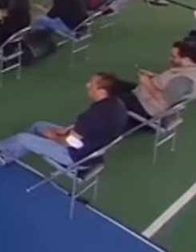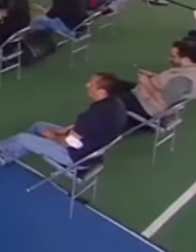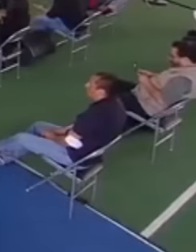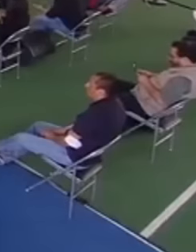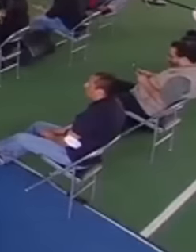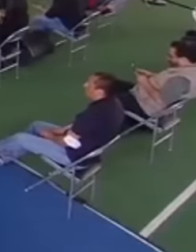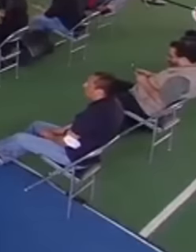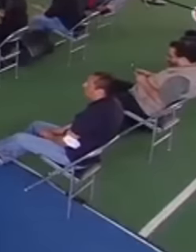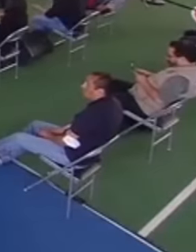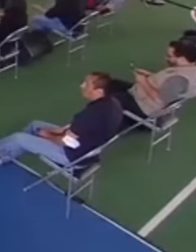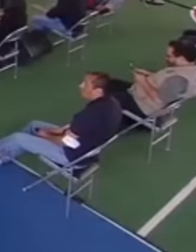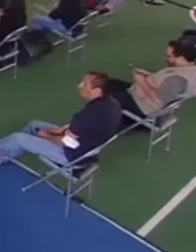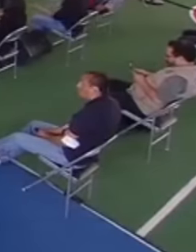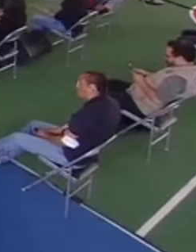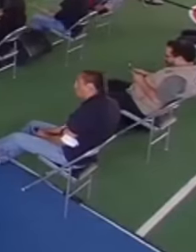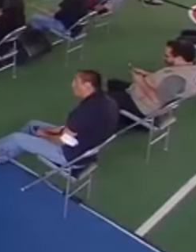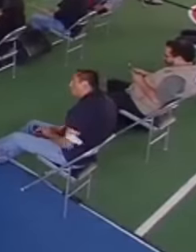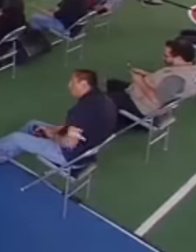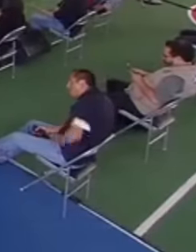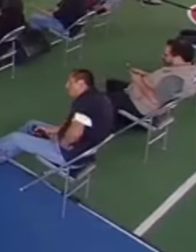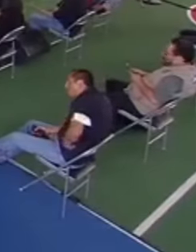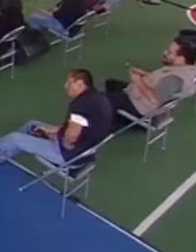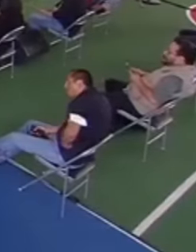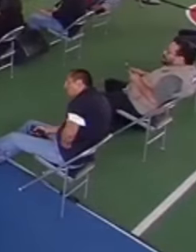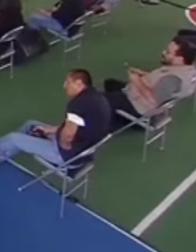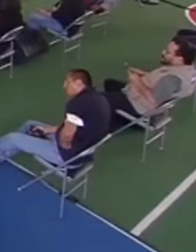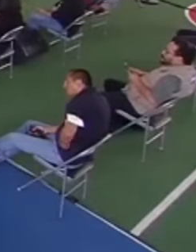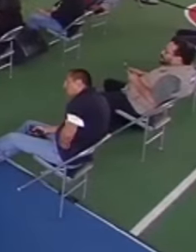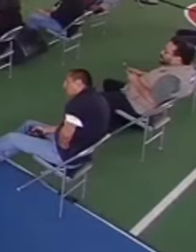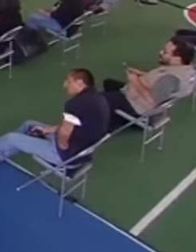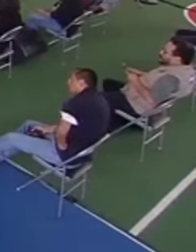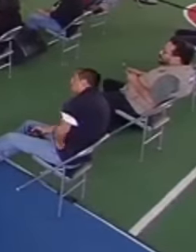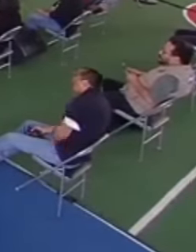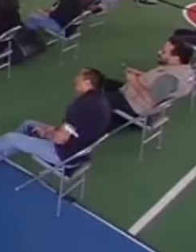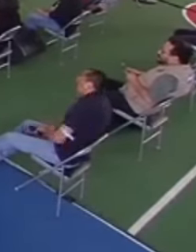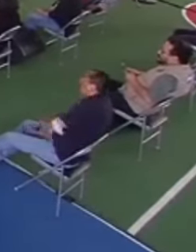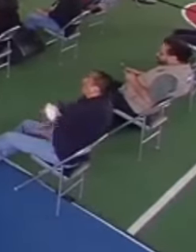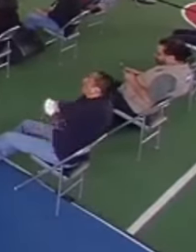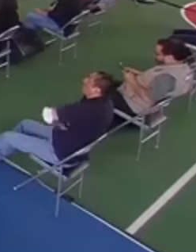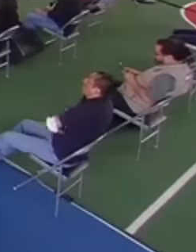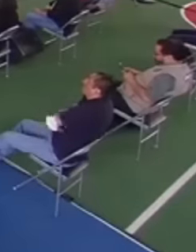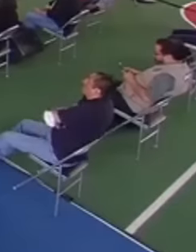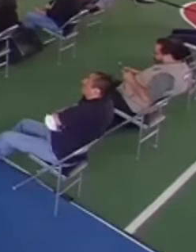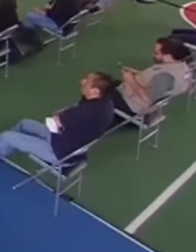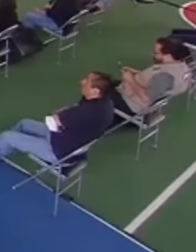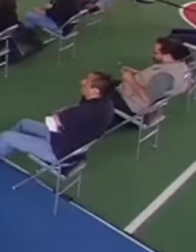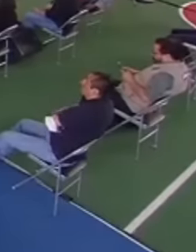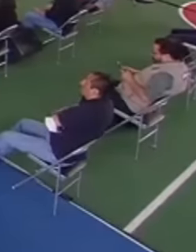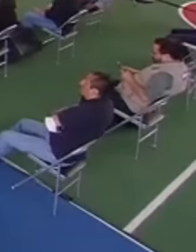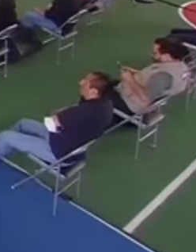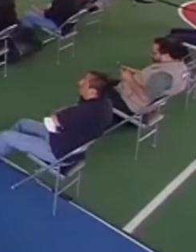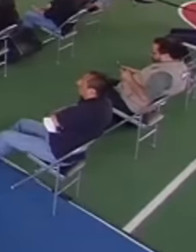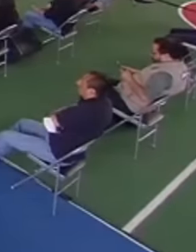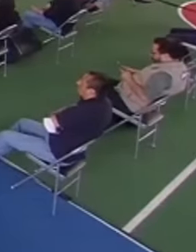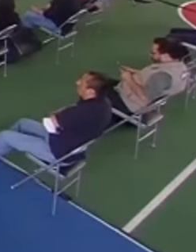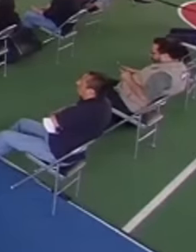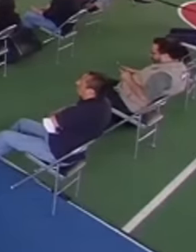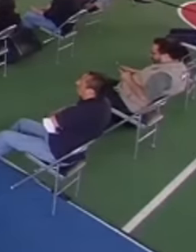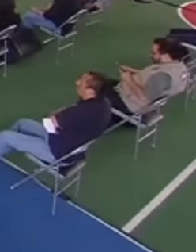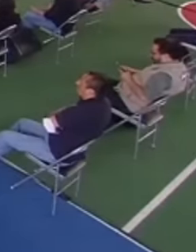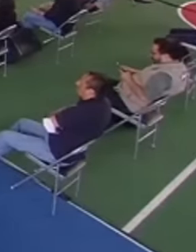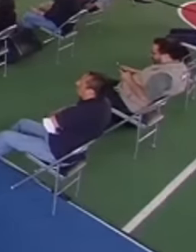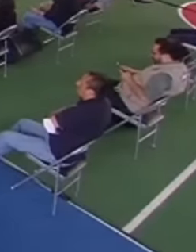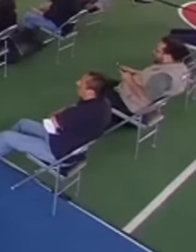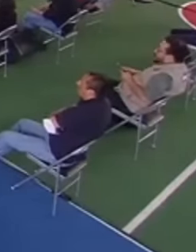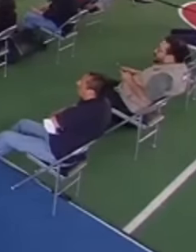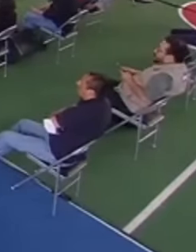Entonces no se va a poder. Tarda en cargar.